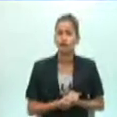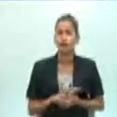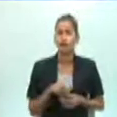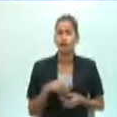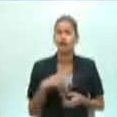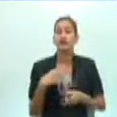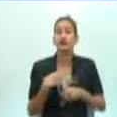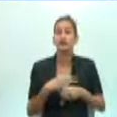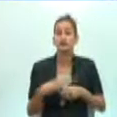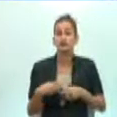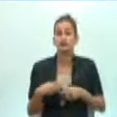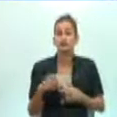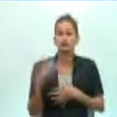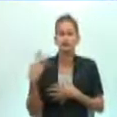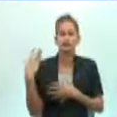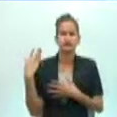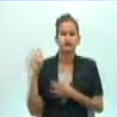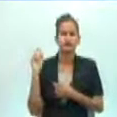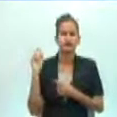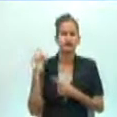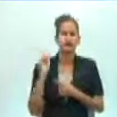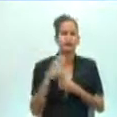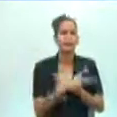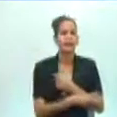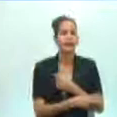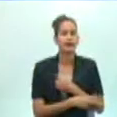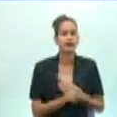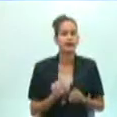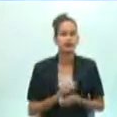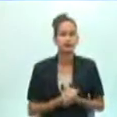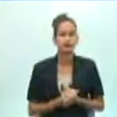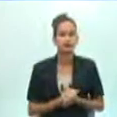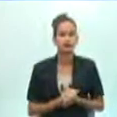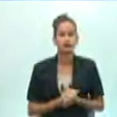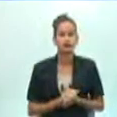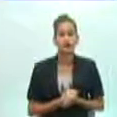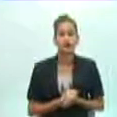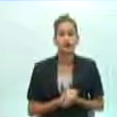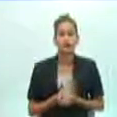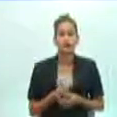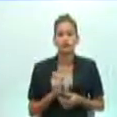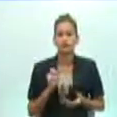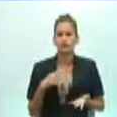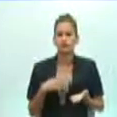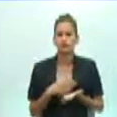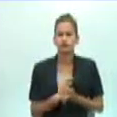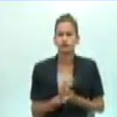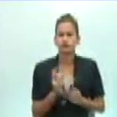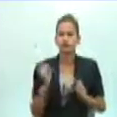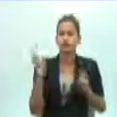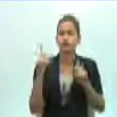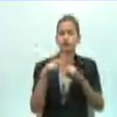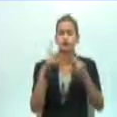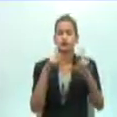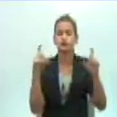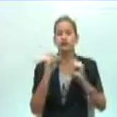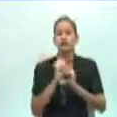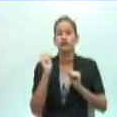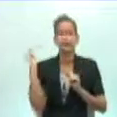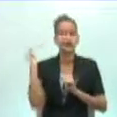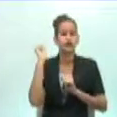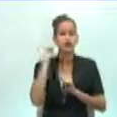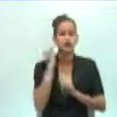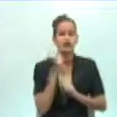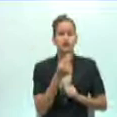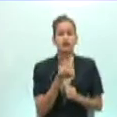humanidad. Vamos entonces a continuar con el texto La experiencia del viejo, en la página 162 de